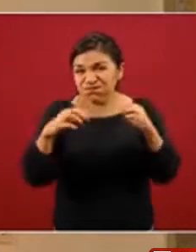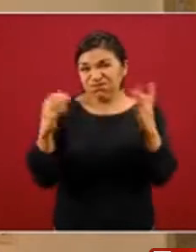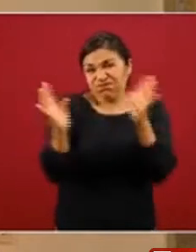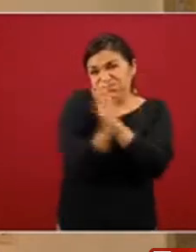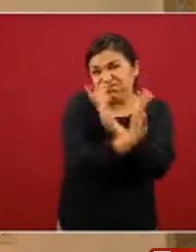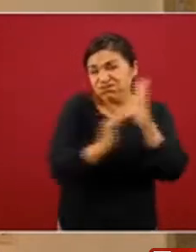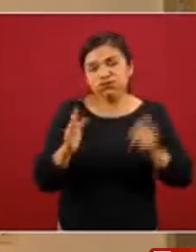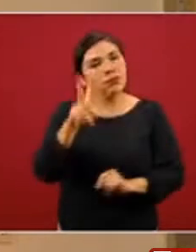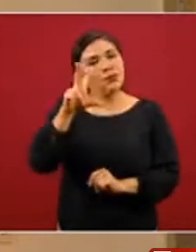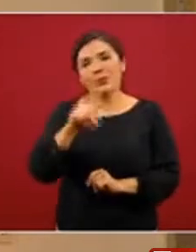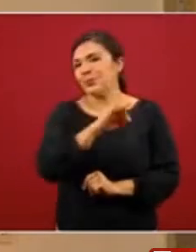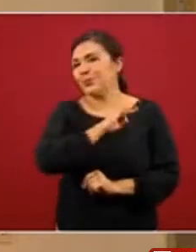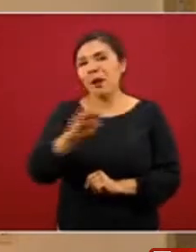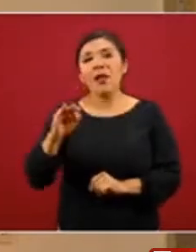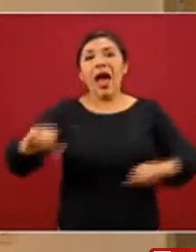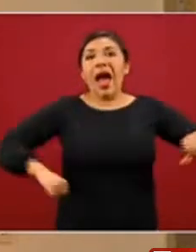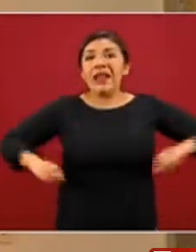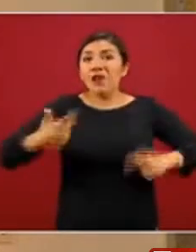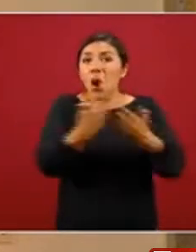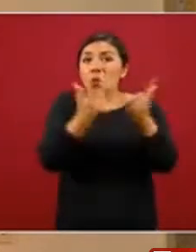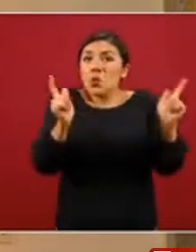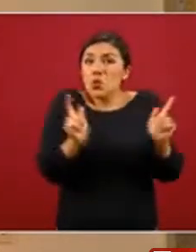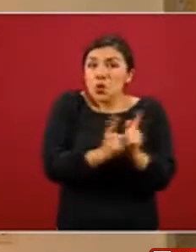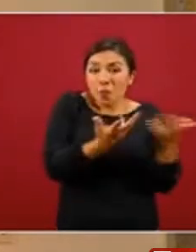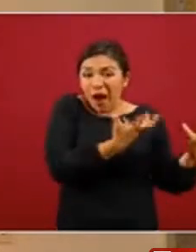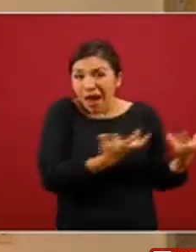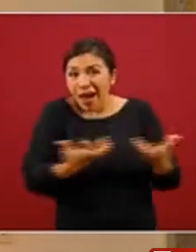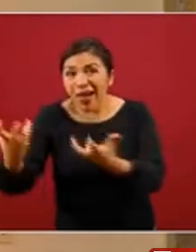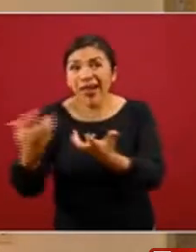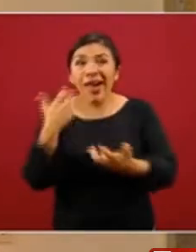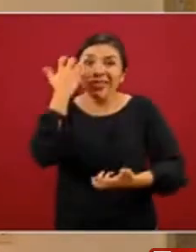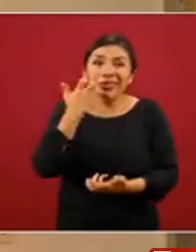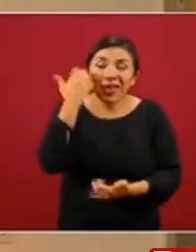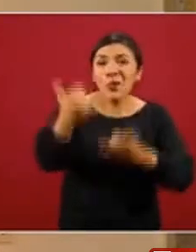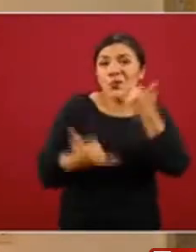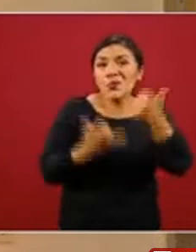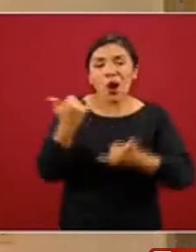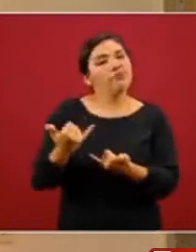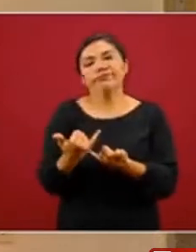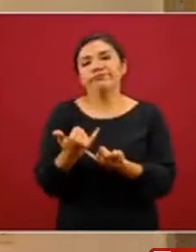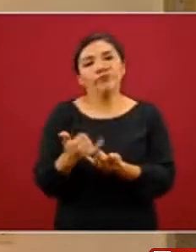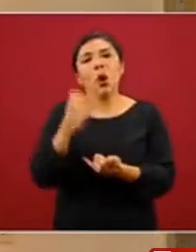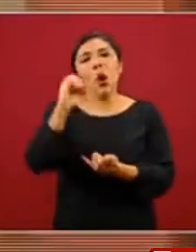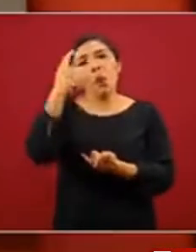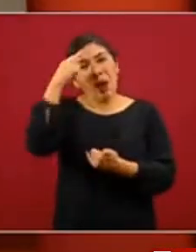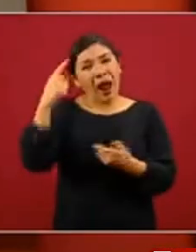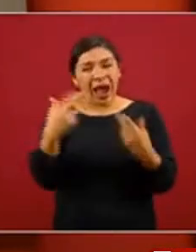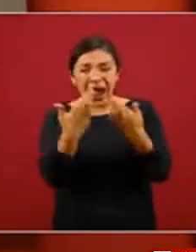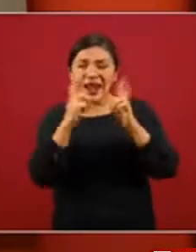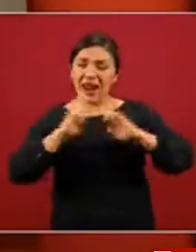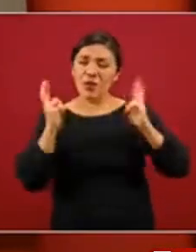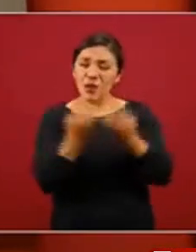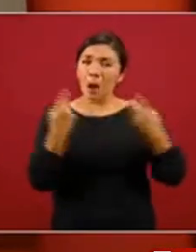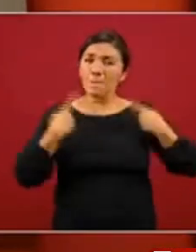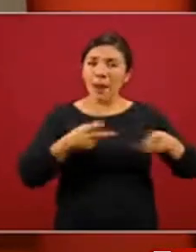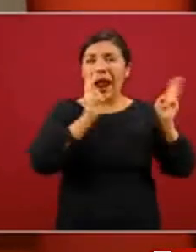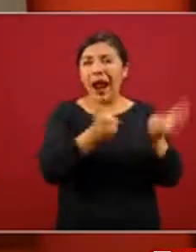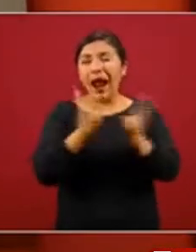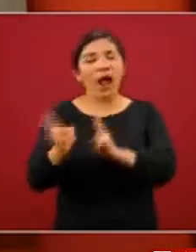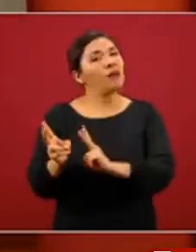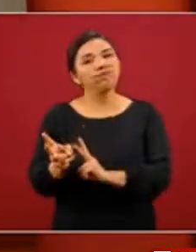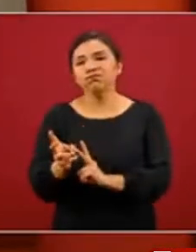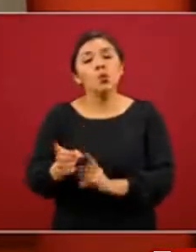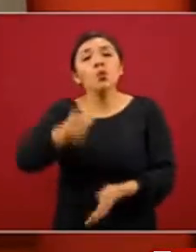se permiten actividades grupales o que tengan como objetivo congregar muchas personas, es solo para,